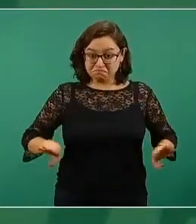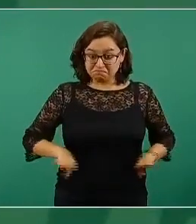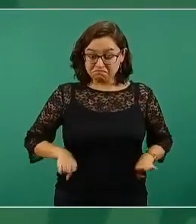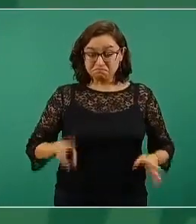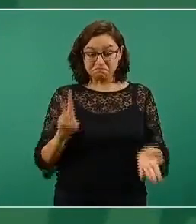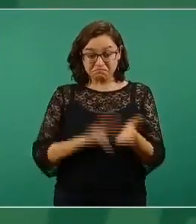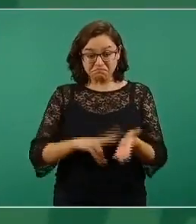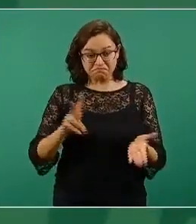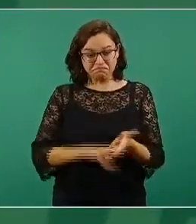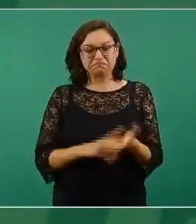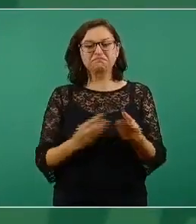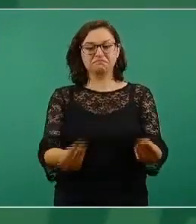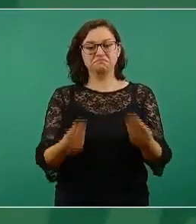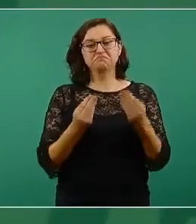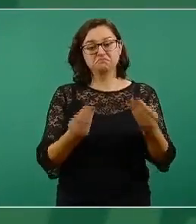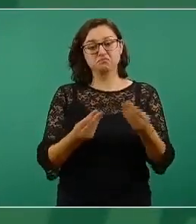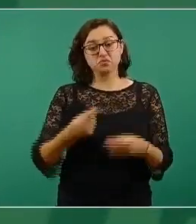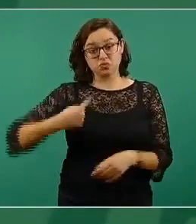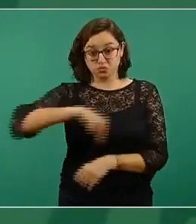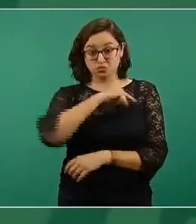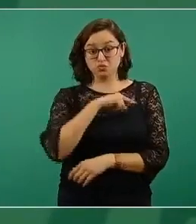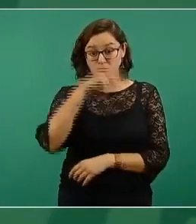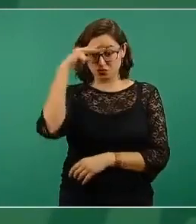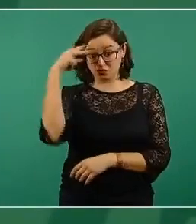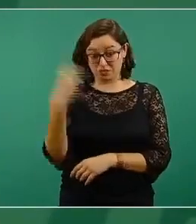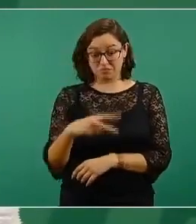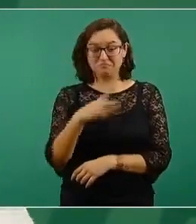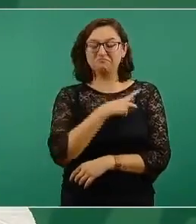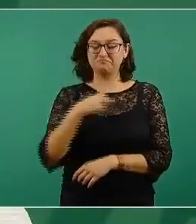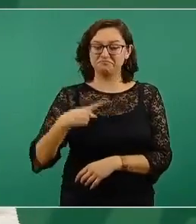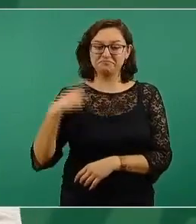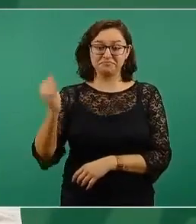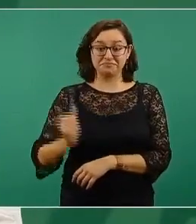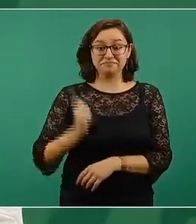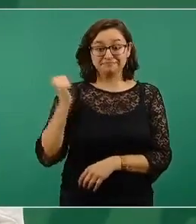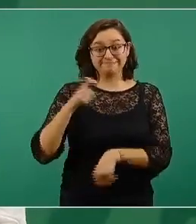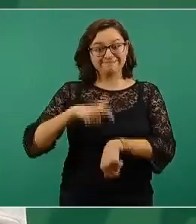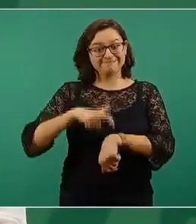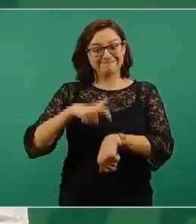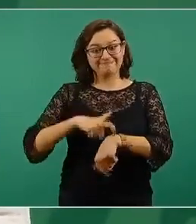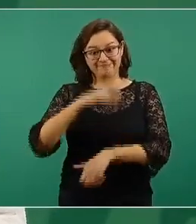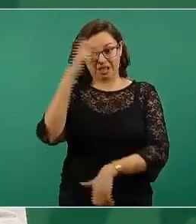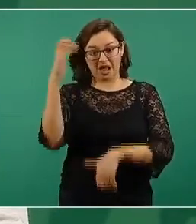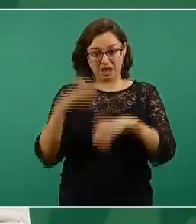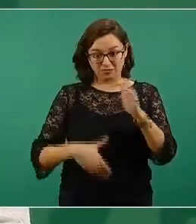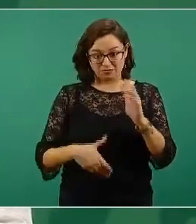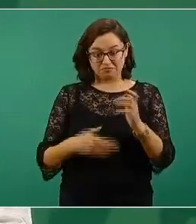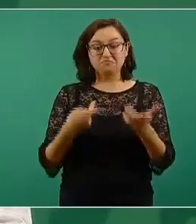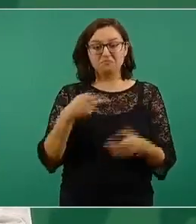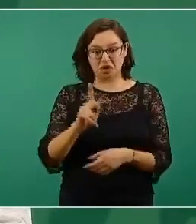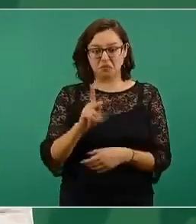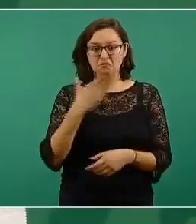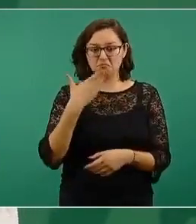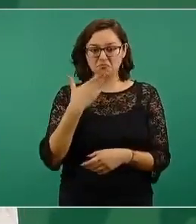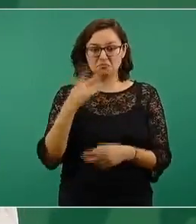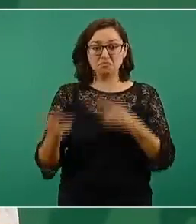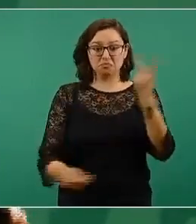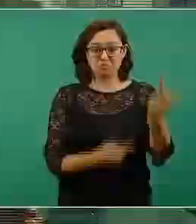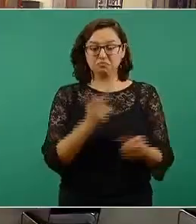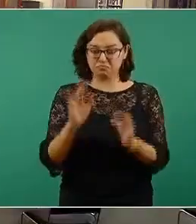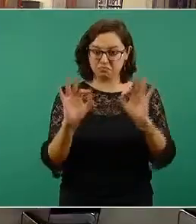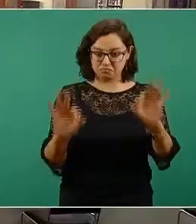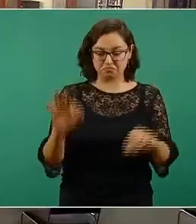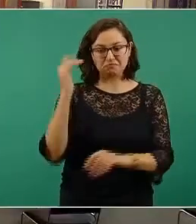las personas mexicanas deberíamos aprovechar. Gracias por su pregunta, se nos agotó el tiempo, pero creo que fue un momento oportuno de reflexión.